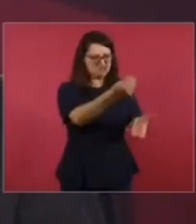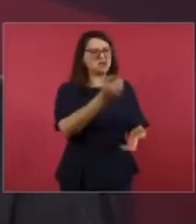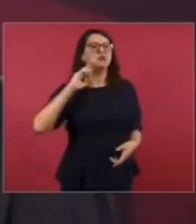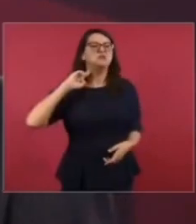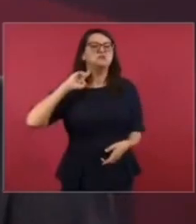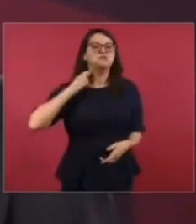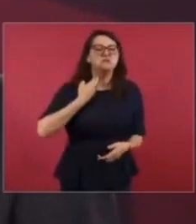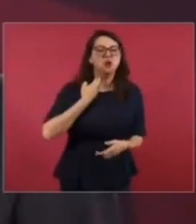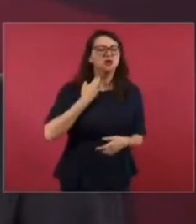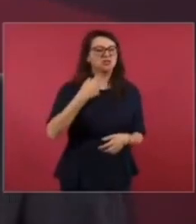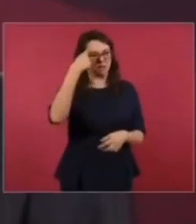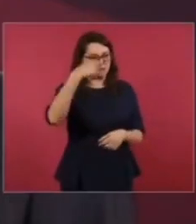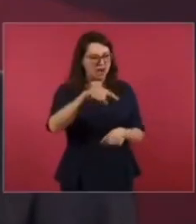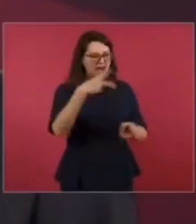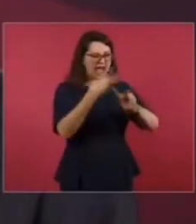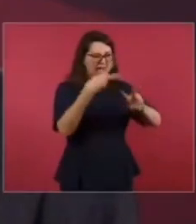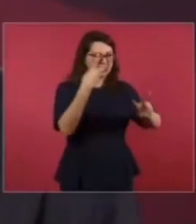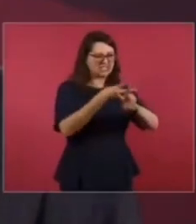sea,